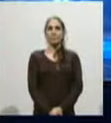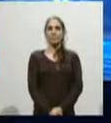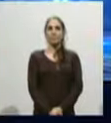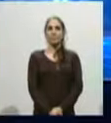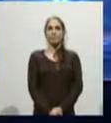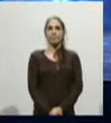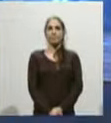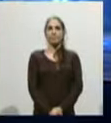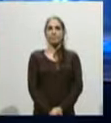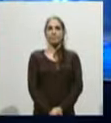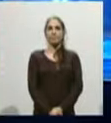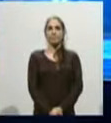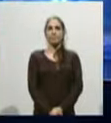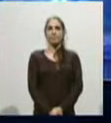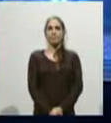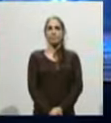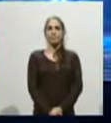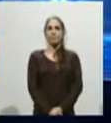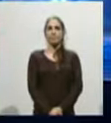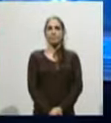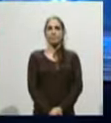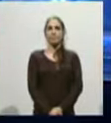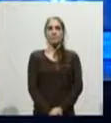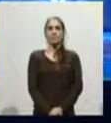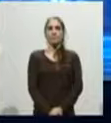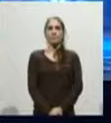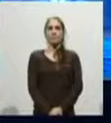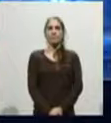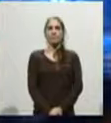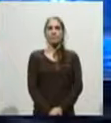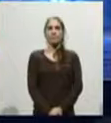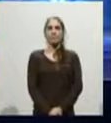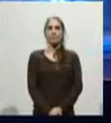abandonar. Ya soy detectable en cualquier